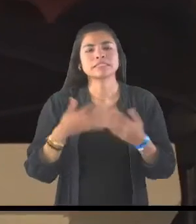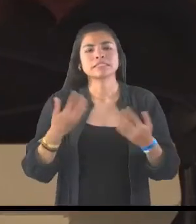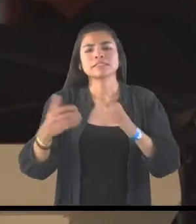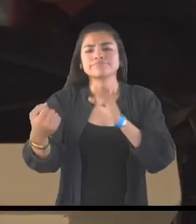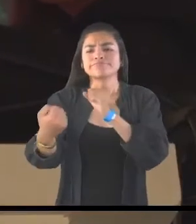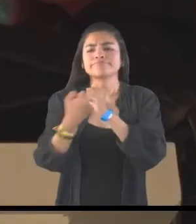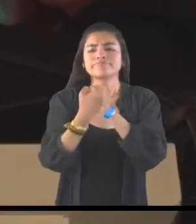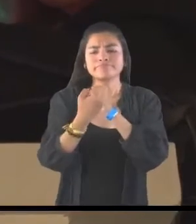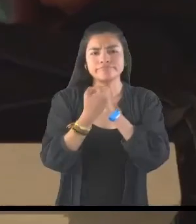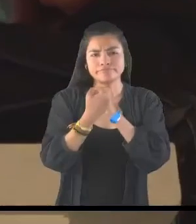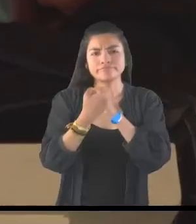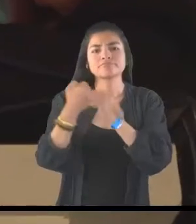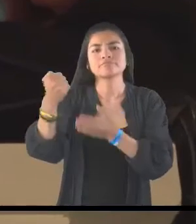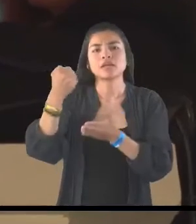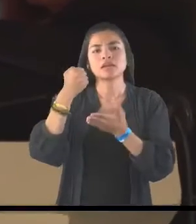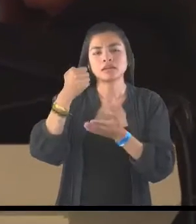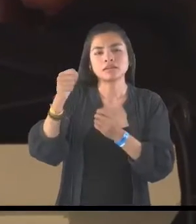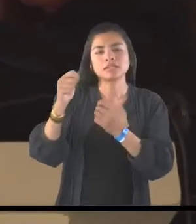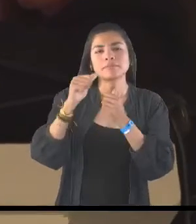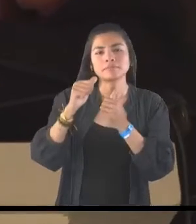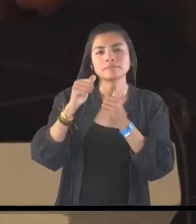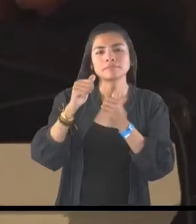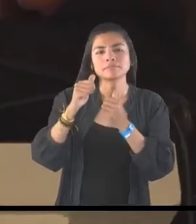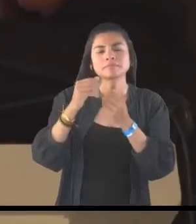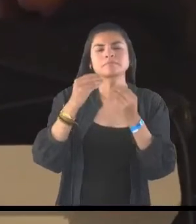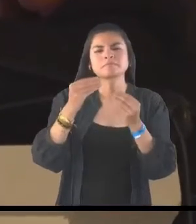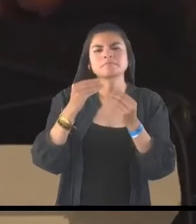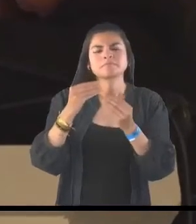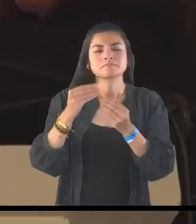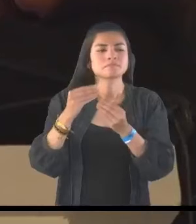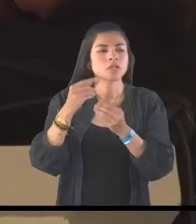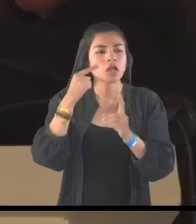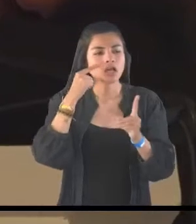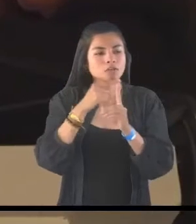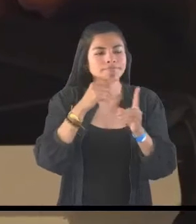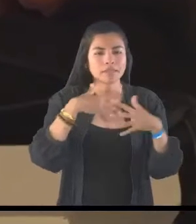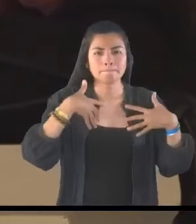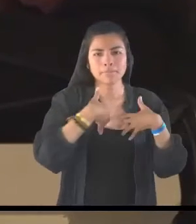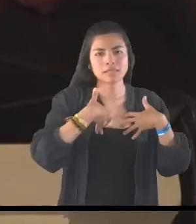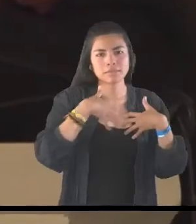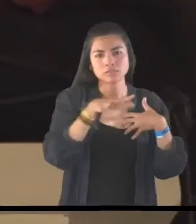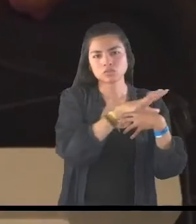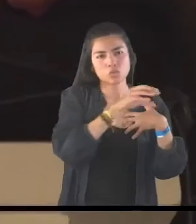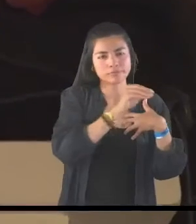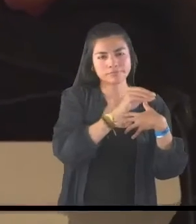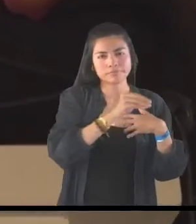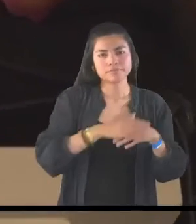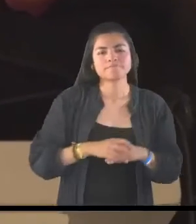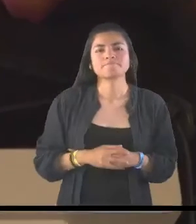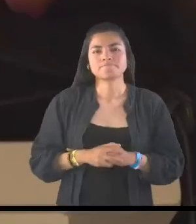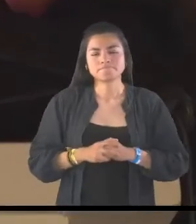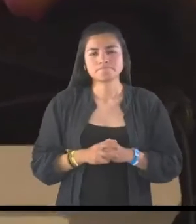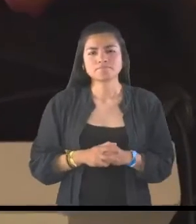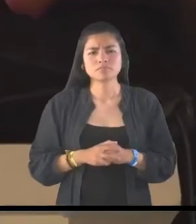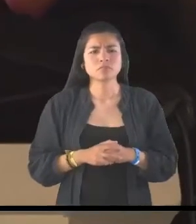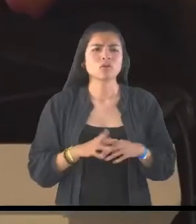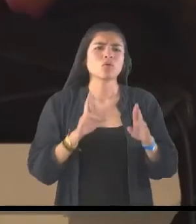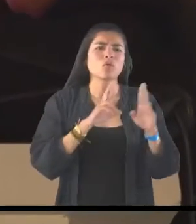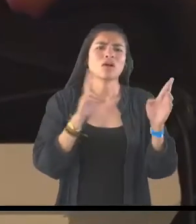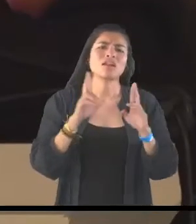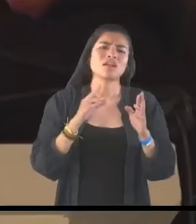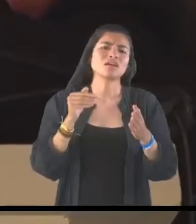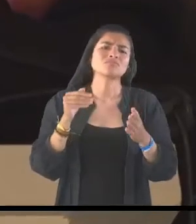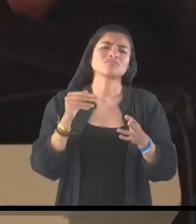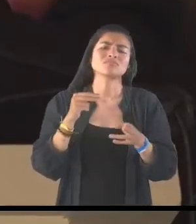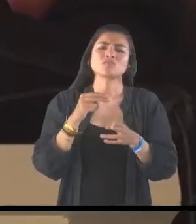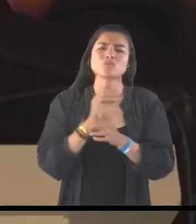de esta indemnización para todas las víctimas. Y quiero que esto no se vuelva más a repetir